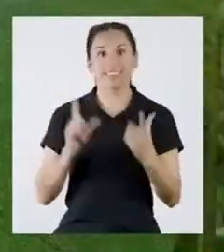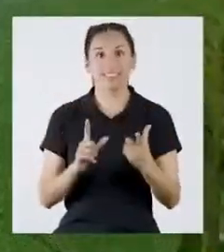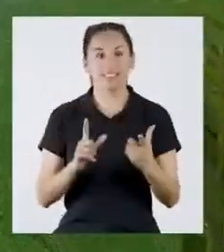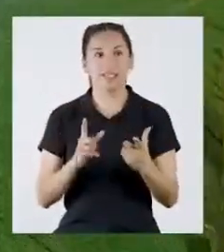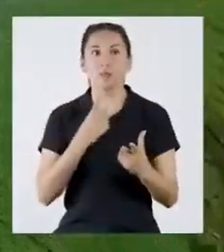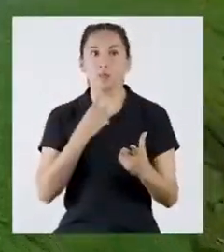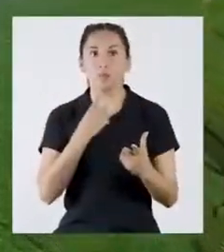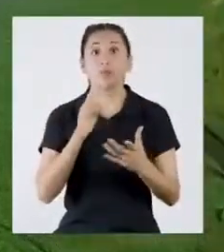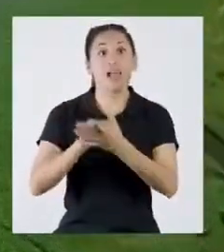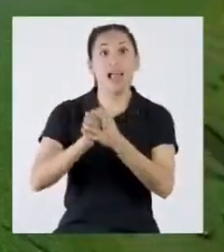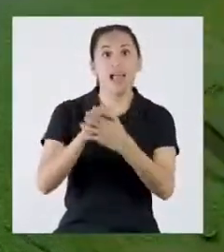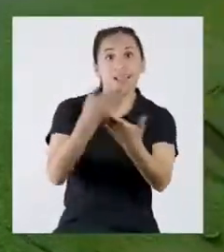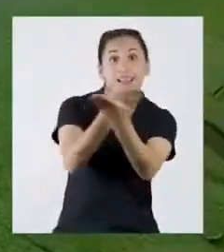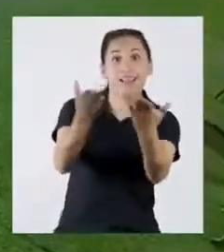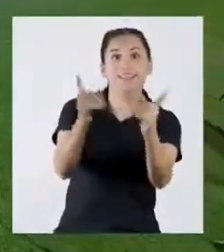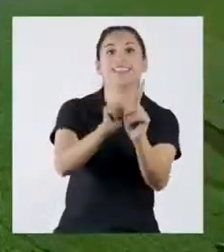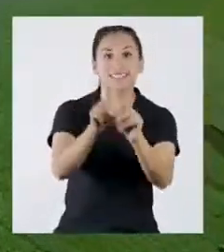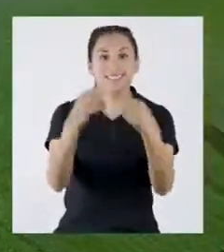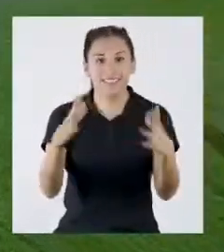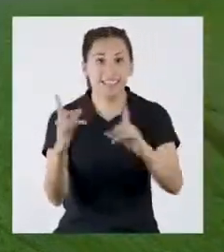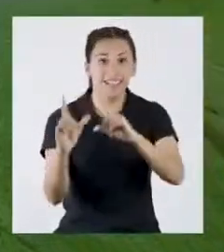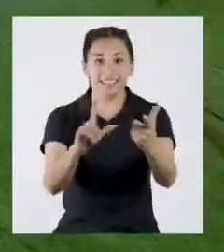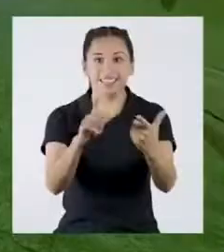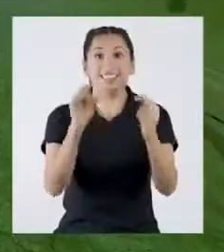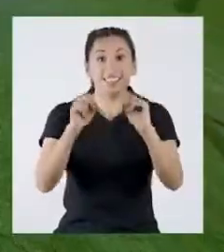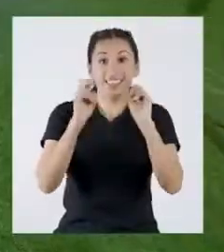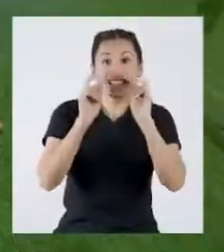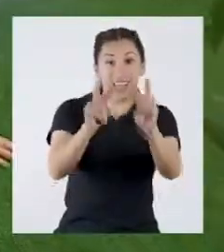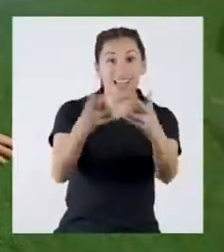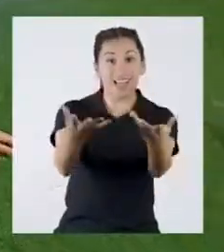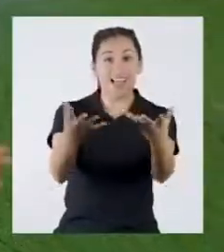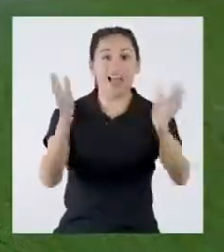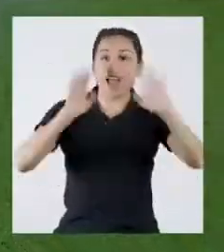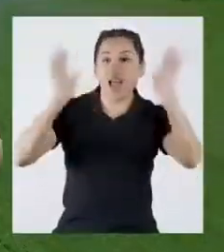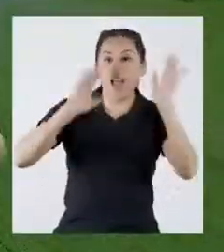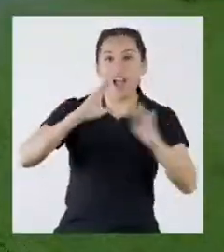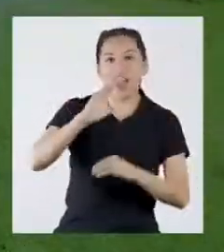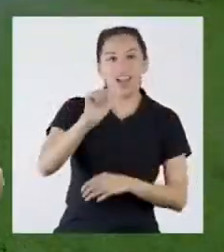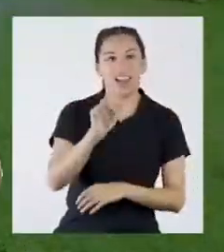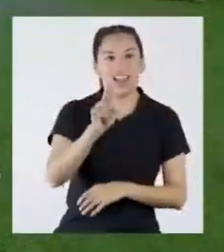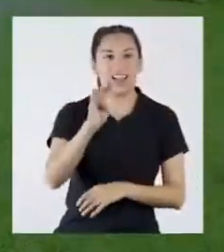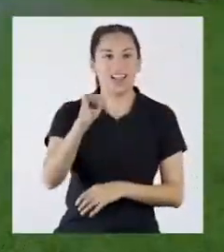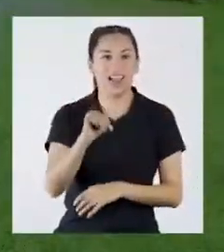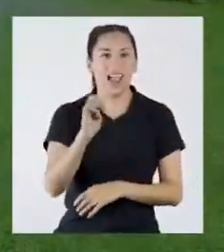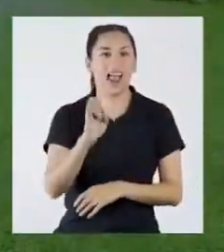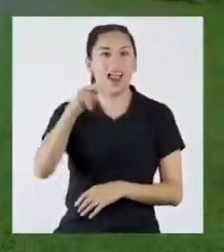listo. Y creo que nuestros amigos y amigas también lo están. Sí, ya los veo. Hola,